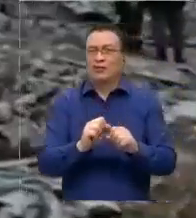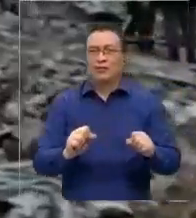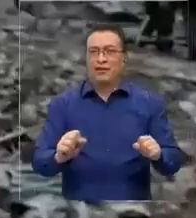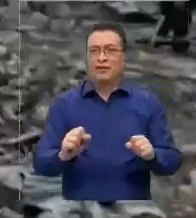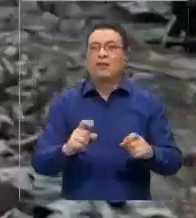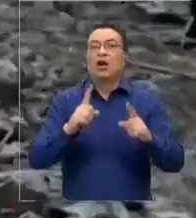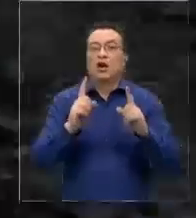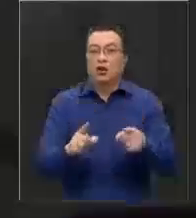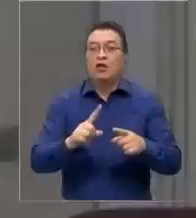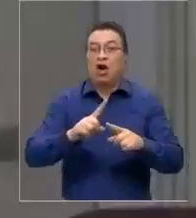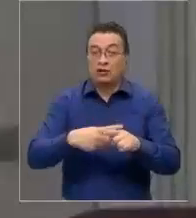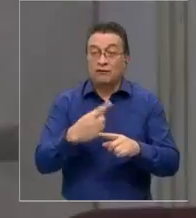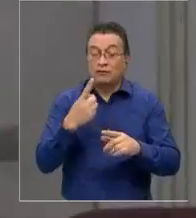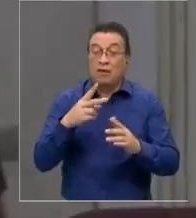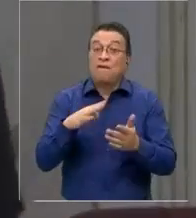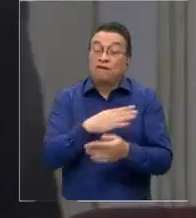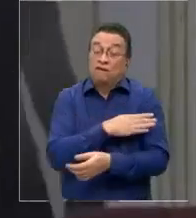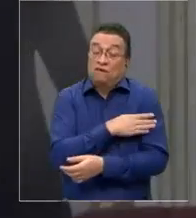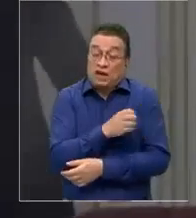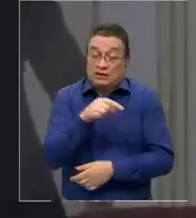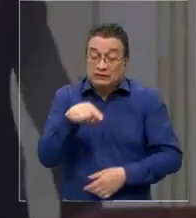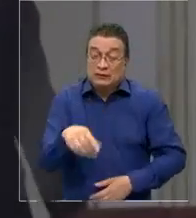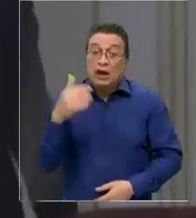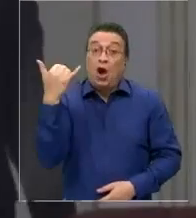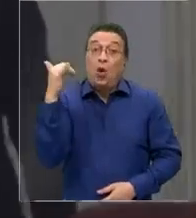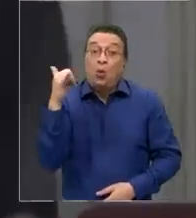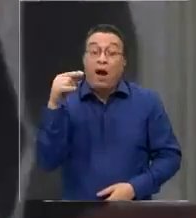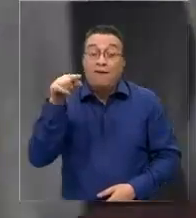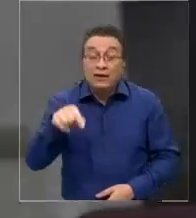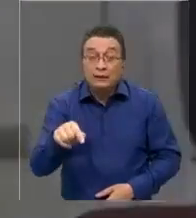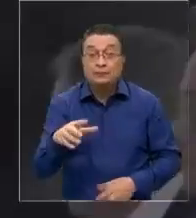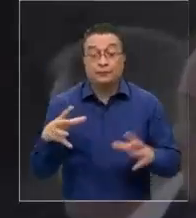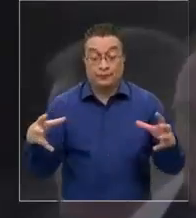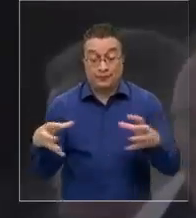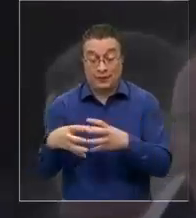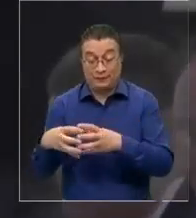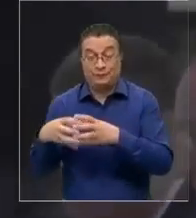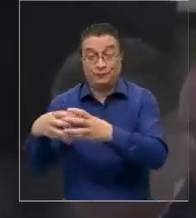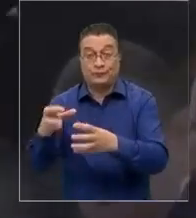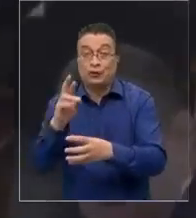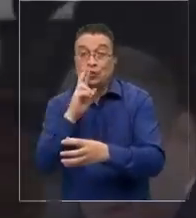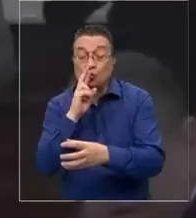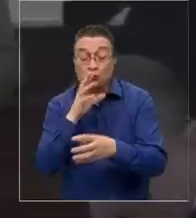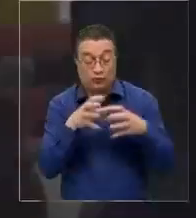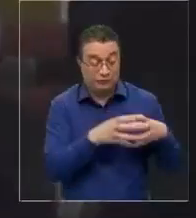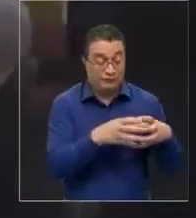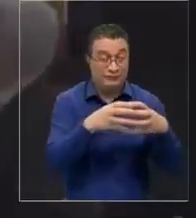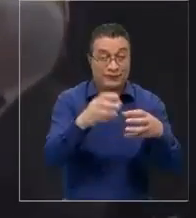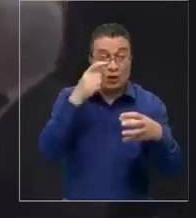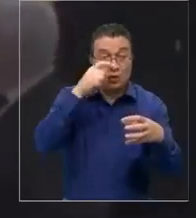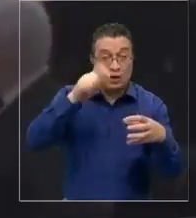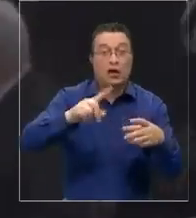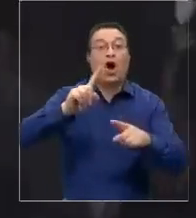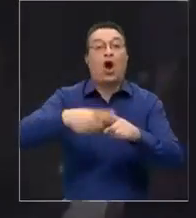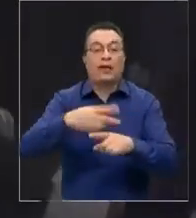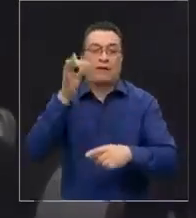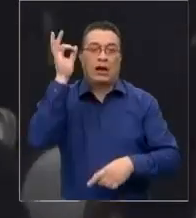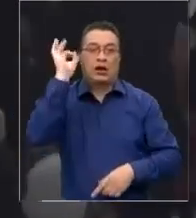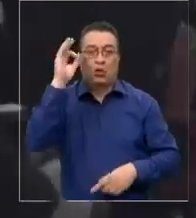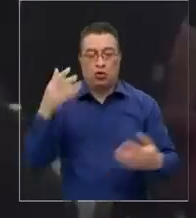formas, una nueva ventana de esperanza se abrirá este jueves cuando las delegaciones de Rusia y Ucrania se reúnan por segunda